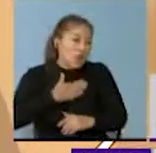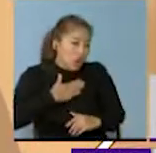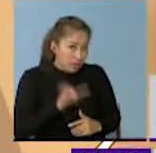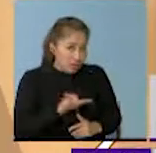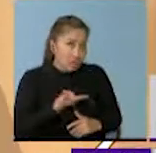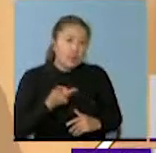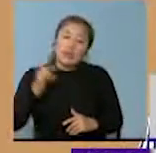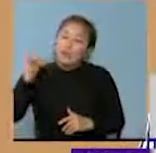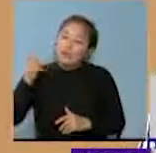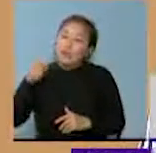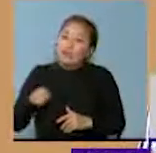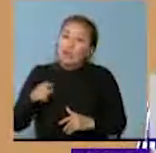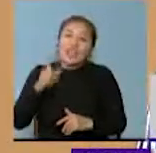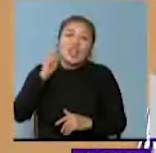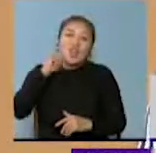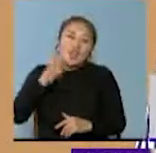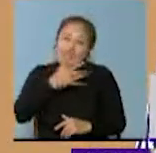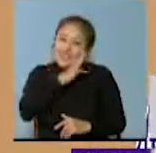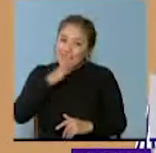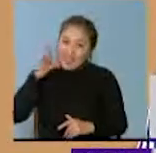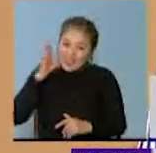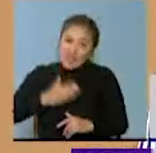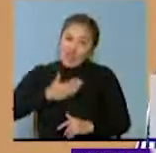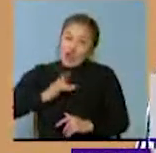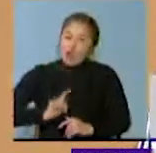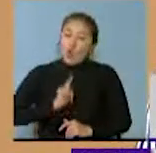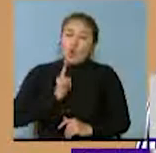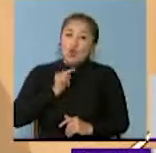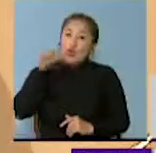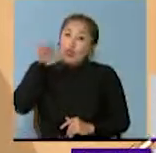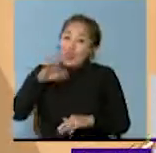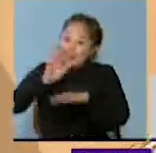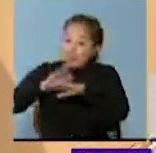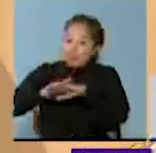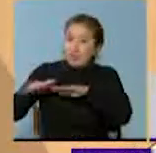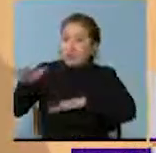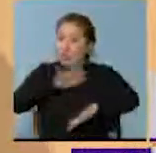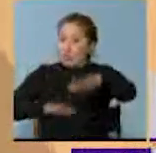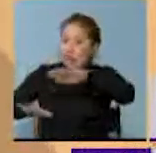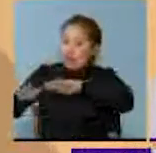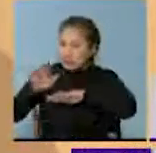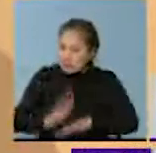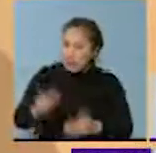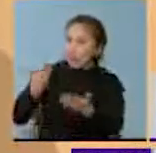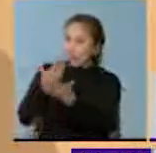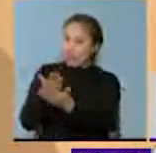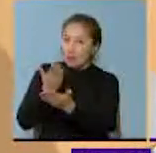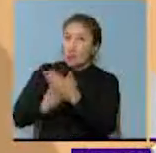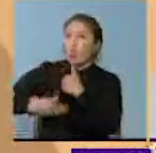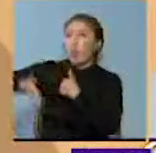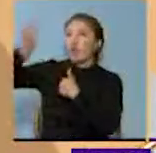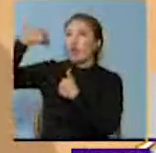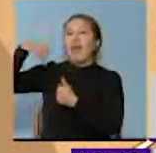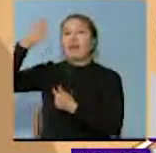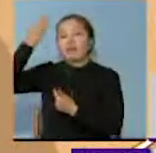obra está muy muy contento muy orgulloso una obra que él gestionó de hace muchísimos años viene desde cuando él era concejal